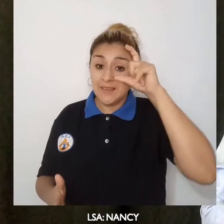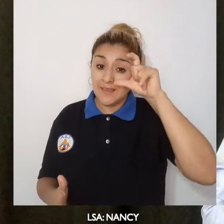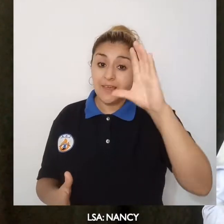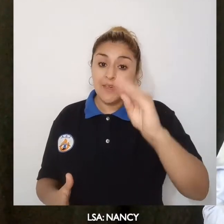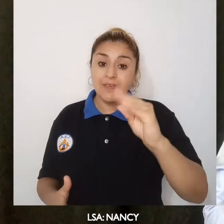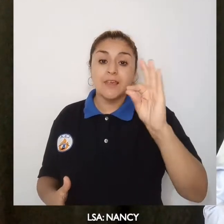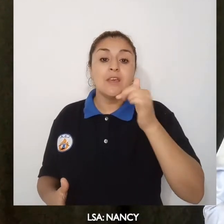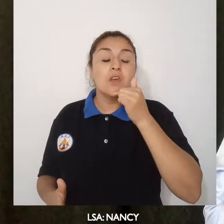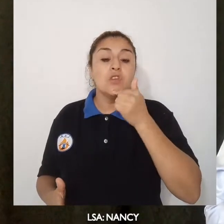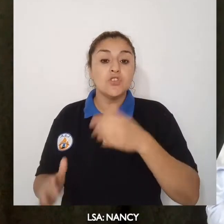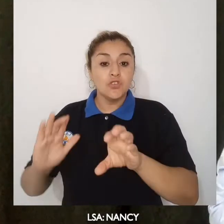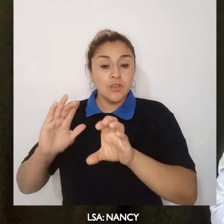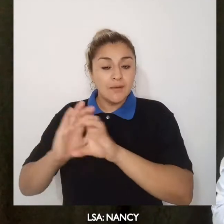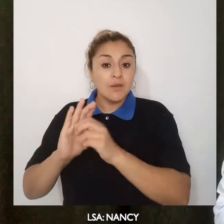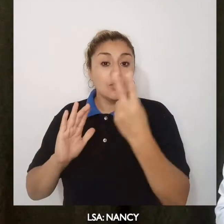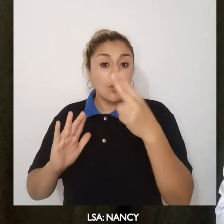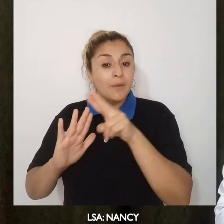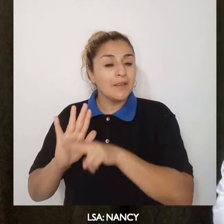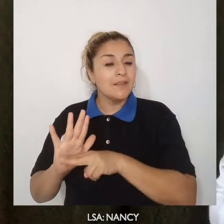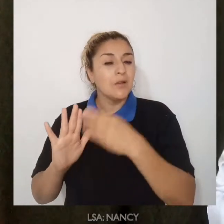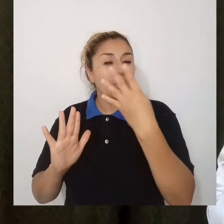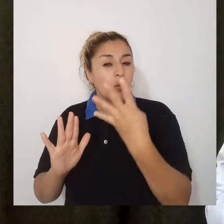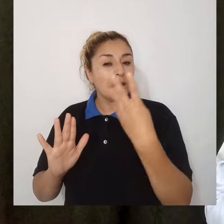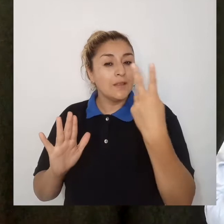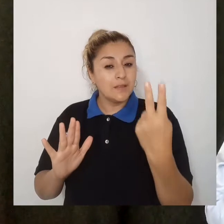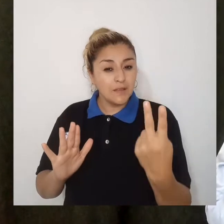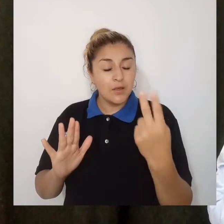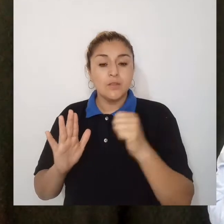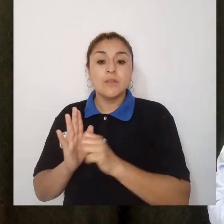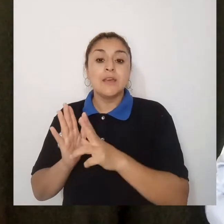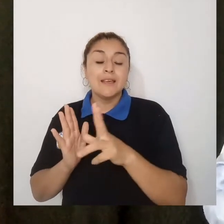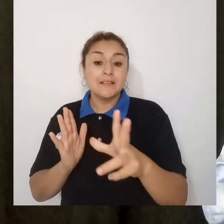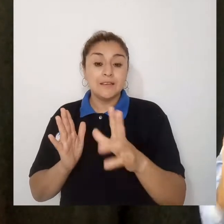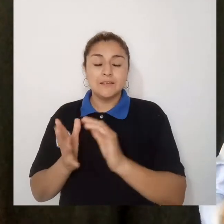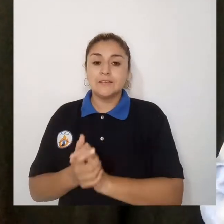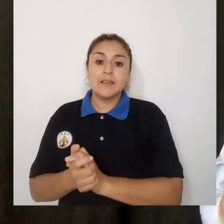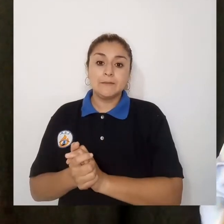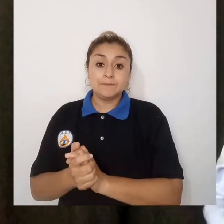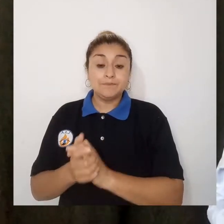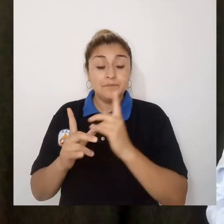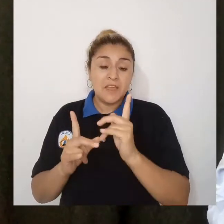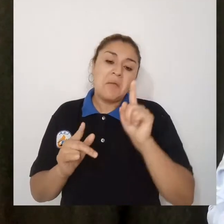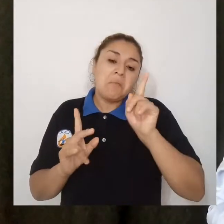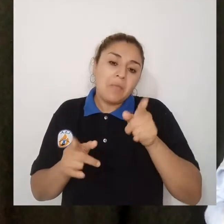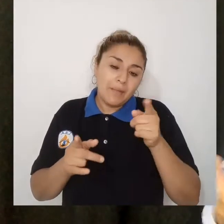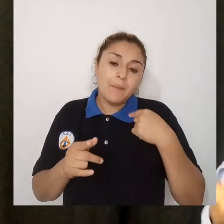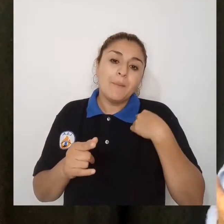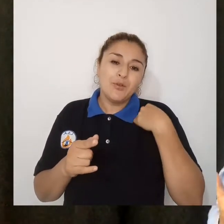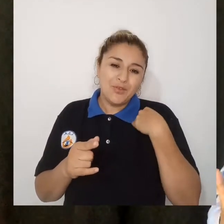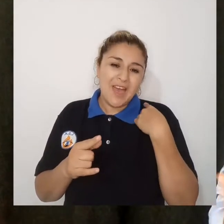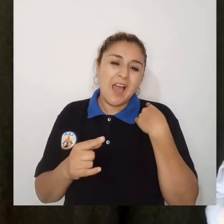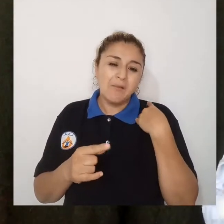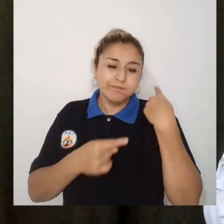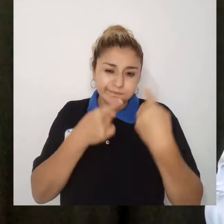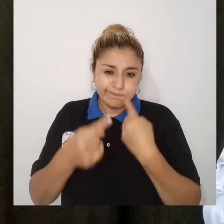versículo 42 en adelante vamos a ver varios versículos pero